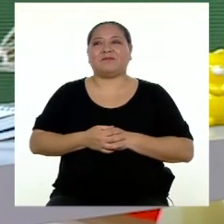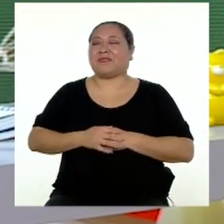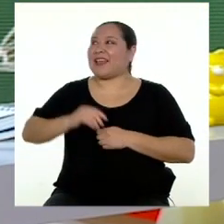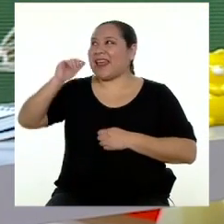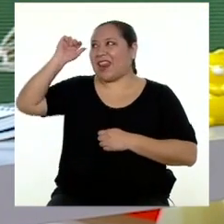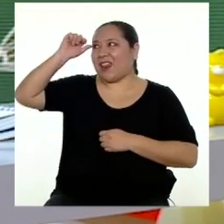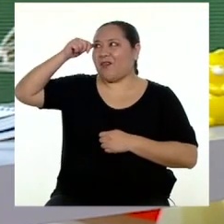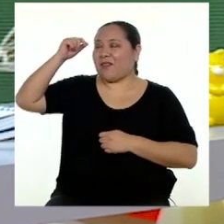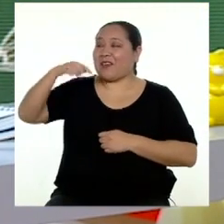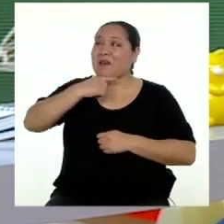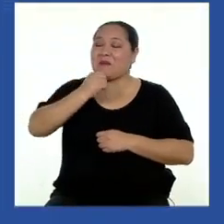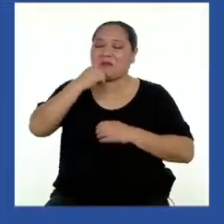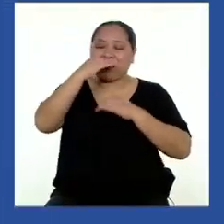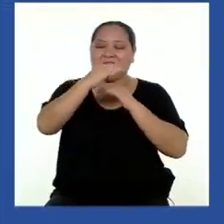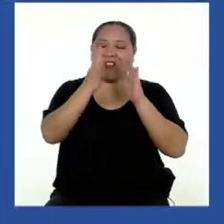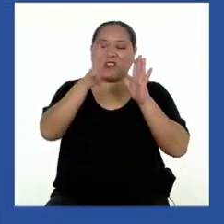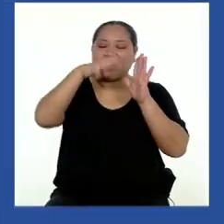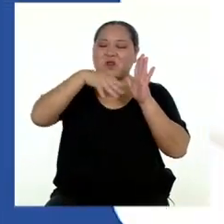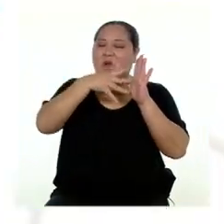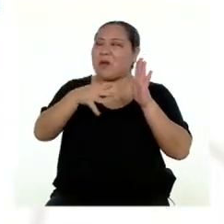Recuerdo que me terminaron gustando al final.